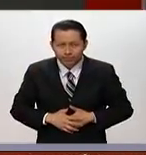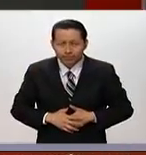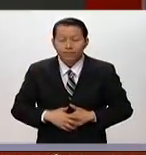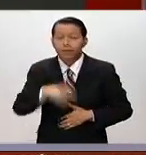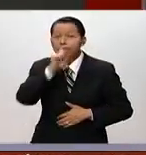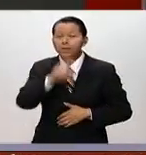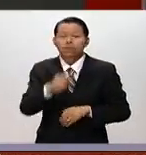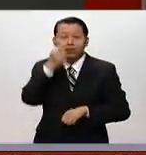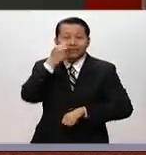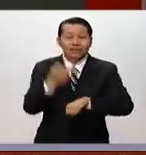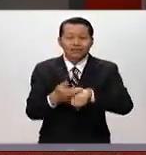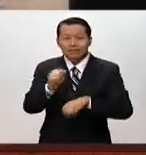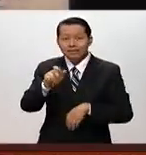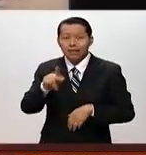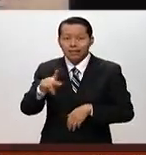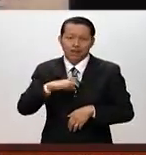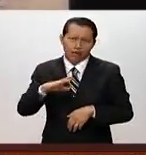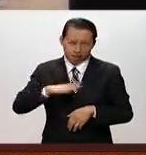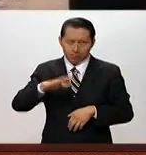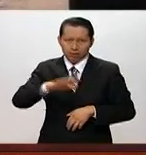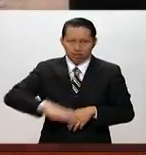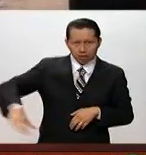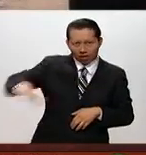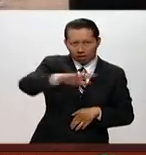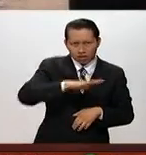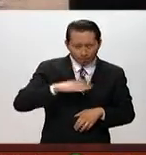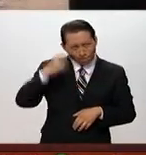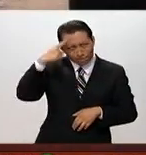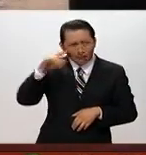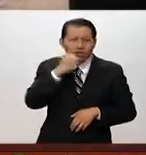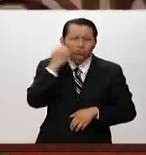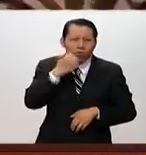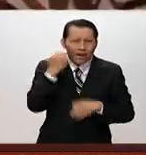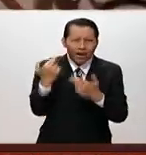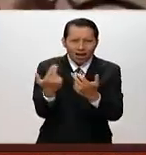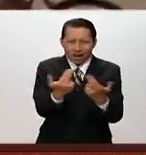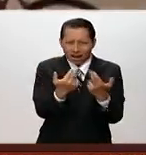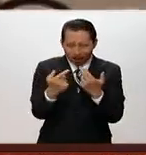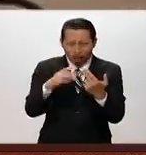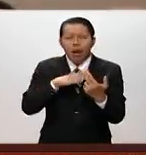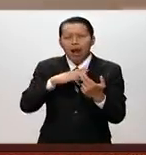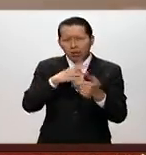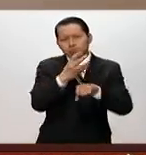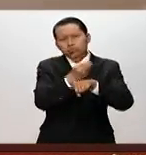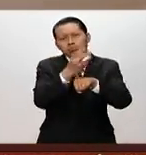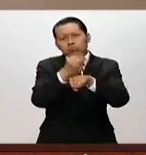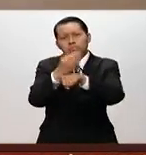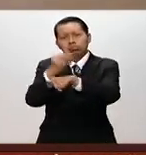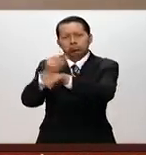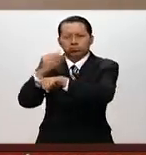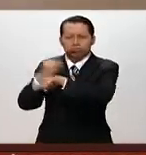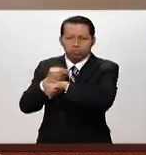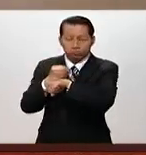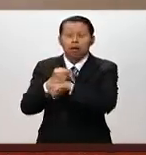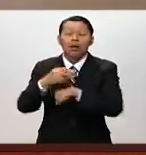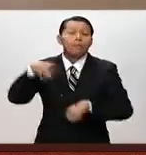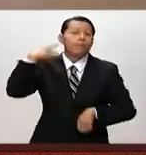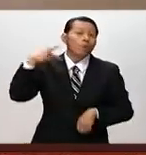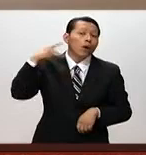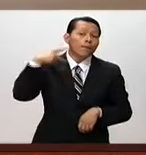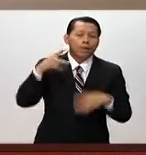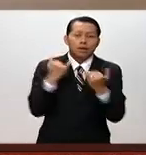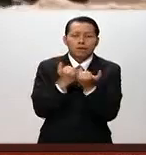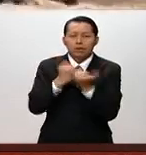También la Secretaría de Educación Pública desplegó un operativo para reconstruir las escuelas que resultaron dañadas por Earl. En Puebla